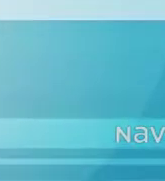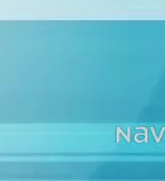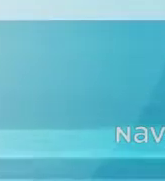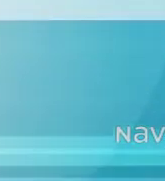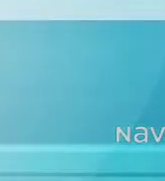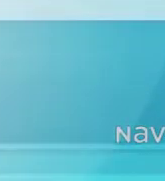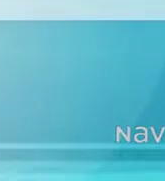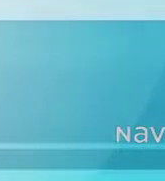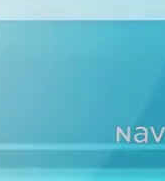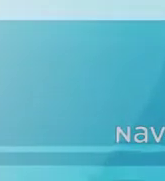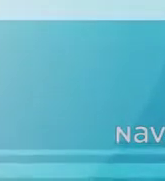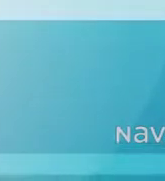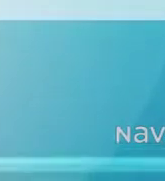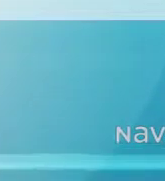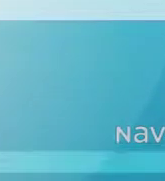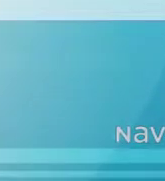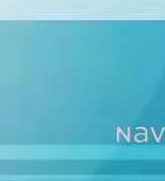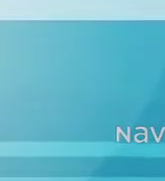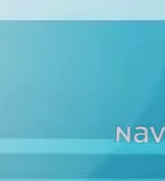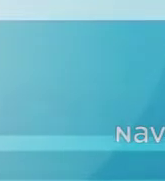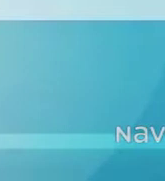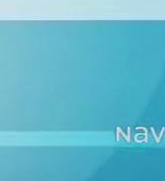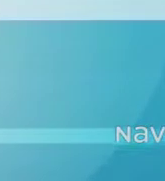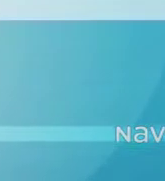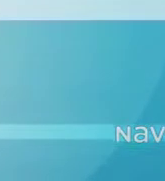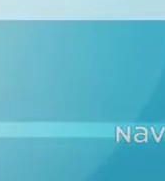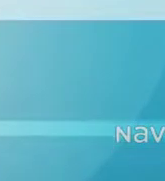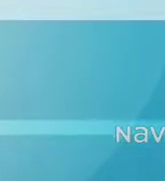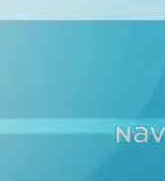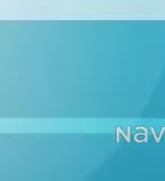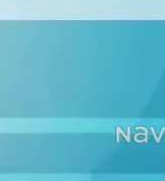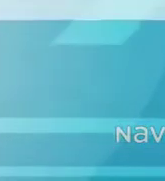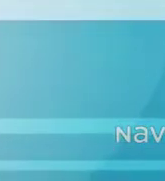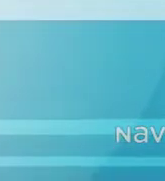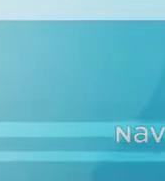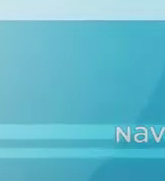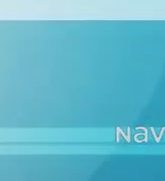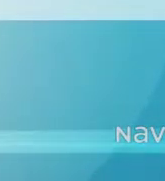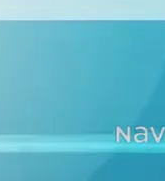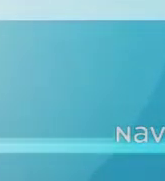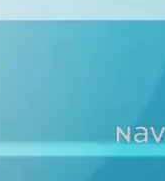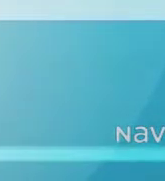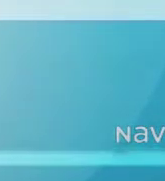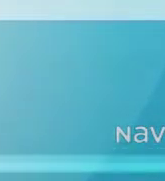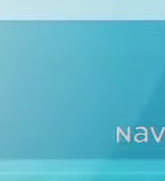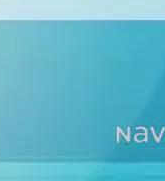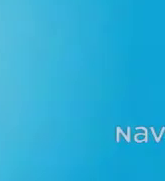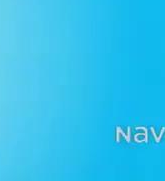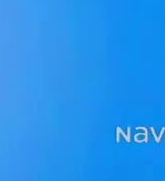el próximo 13 de mayo. Se celebrará en el Centro de la Asociación de la Industria Navarra y tiene una duración de 30 horas.